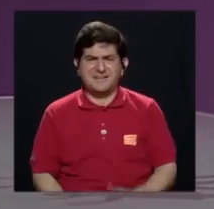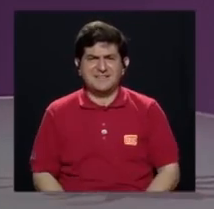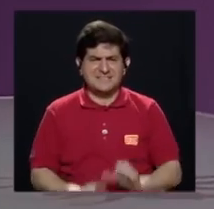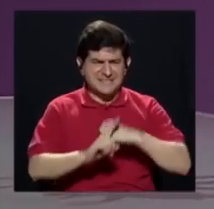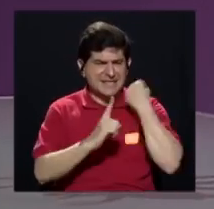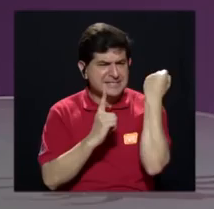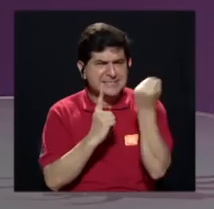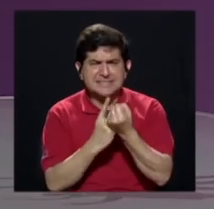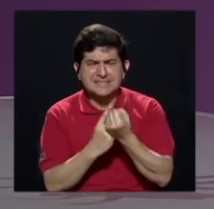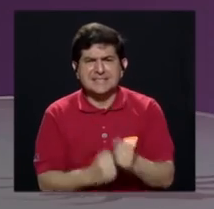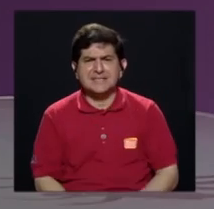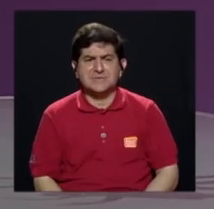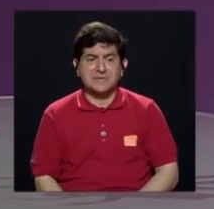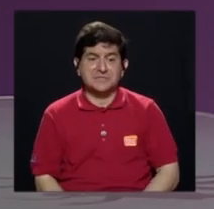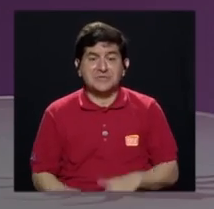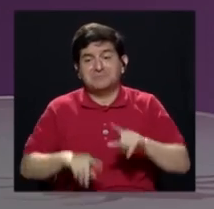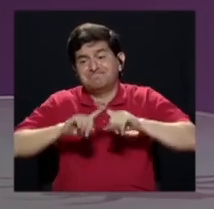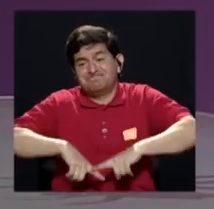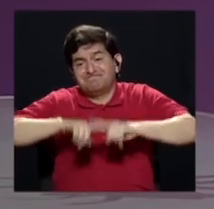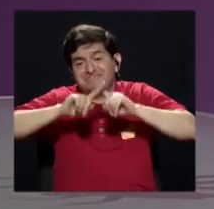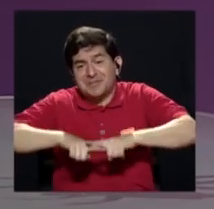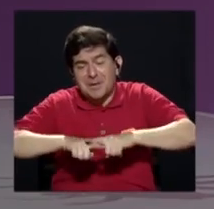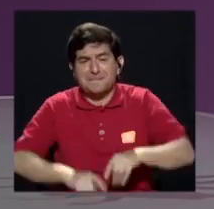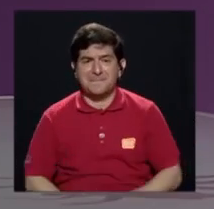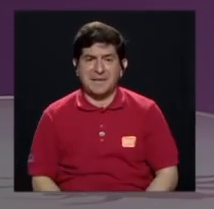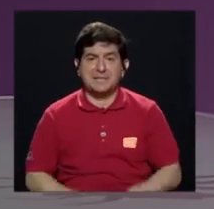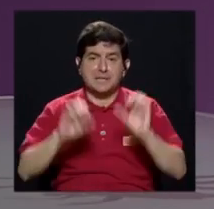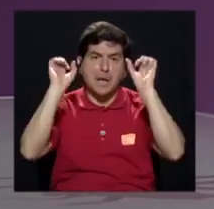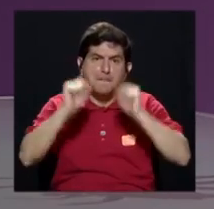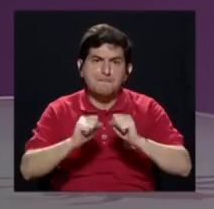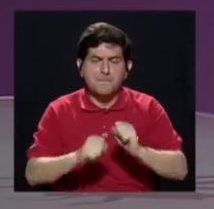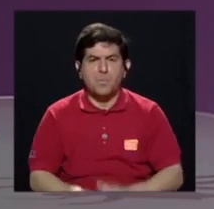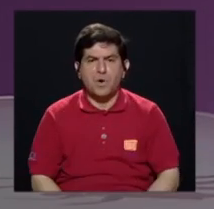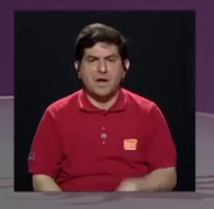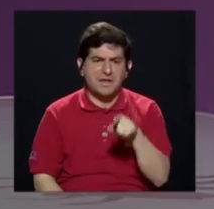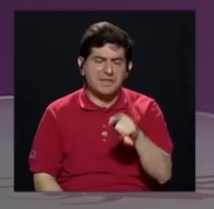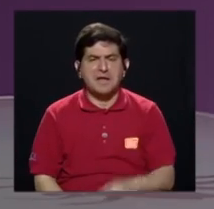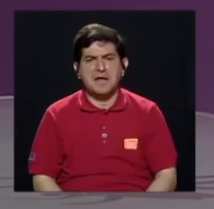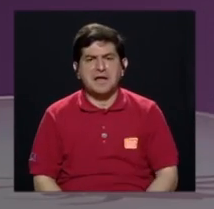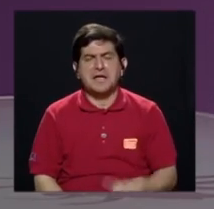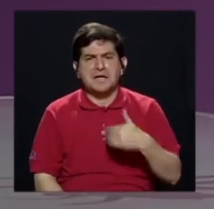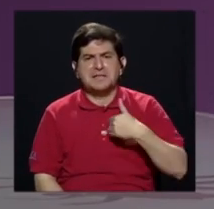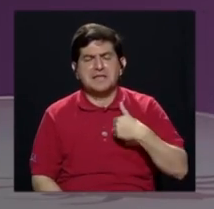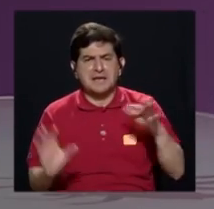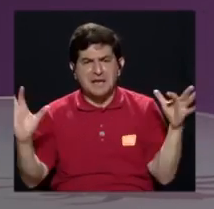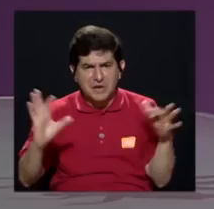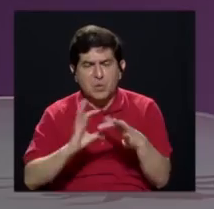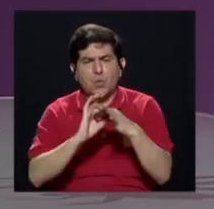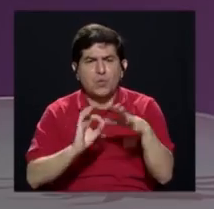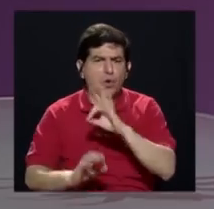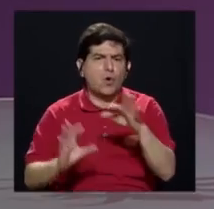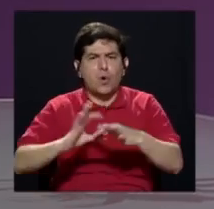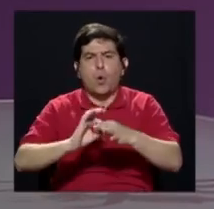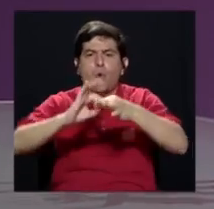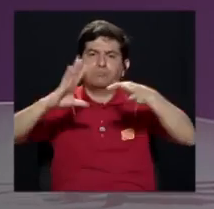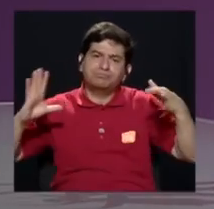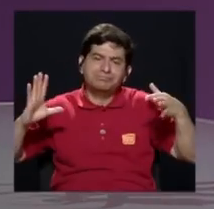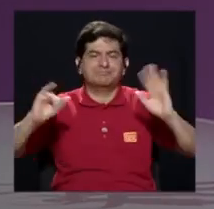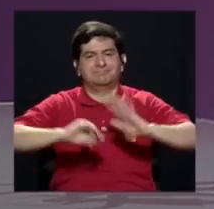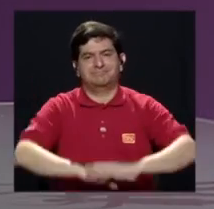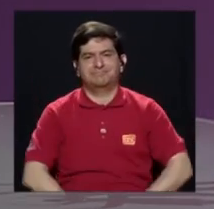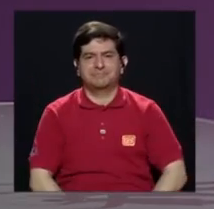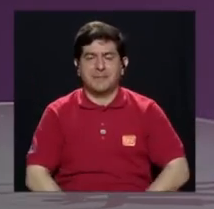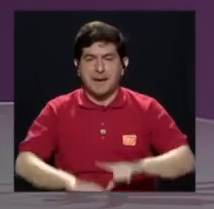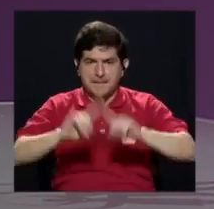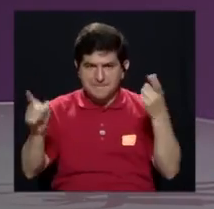son unos dados de la suerte que se ha hecho en donde se puede dar un cóncavo y convexo o al revés dos convexos que no calzan